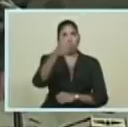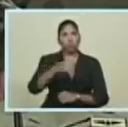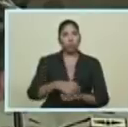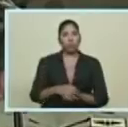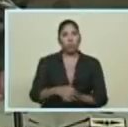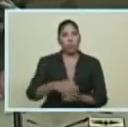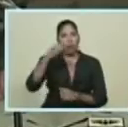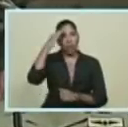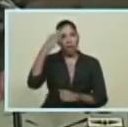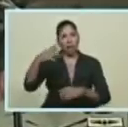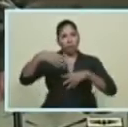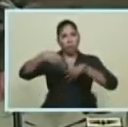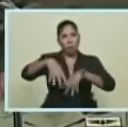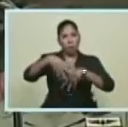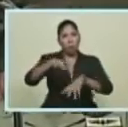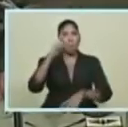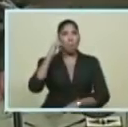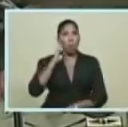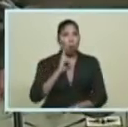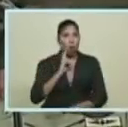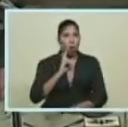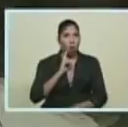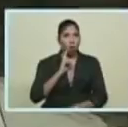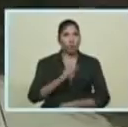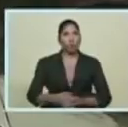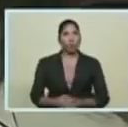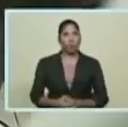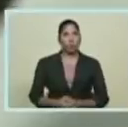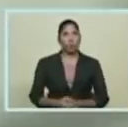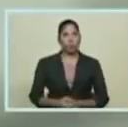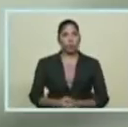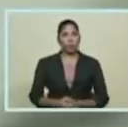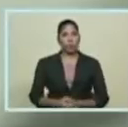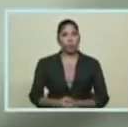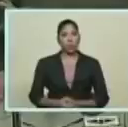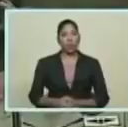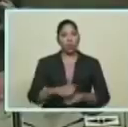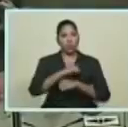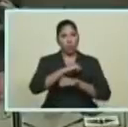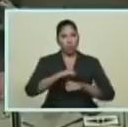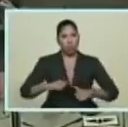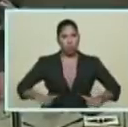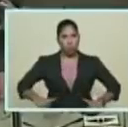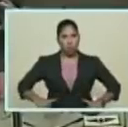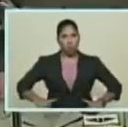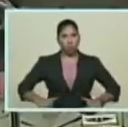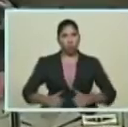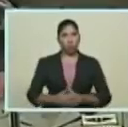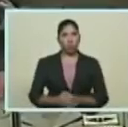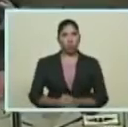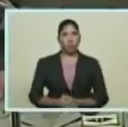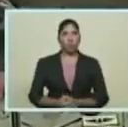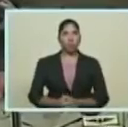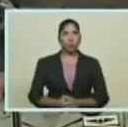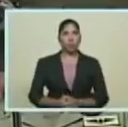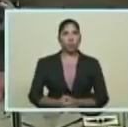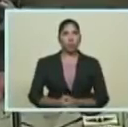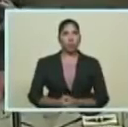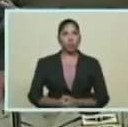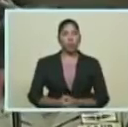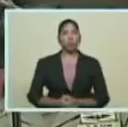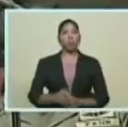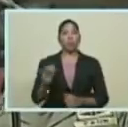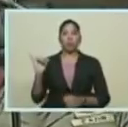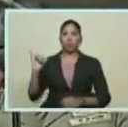del Ejército Bolivariano, de la Armada Bolivariana, de la